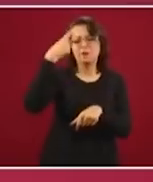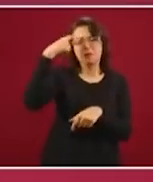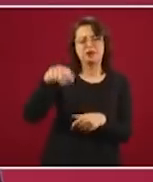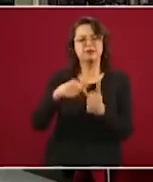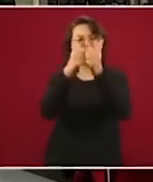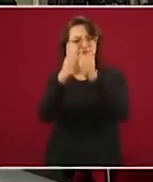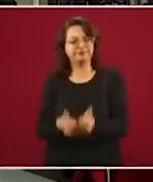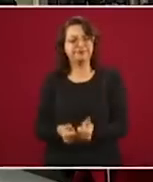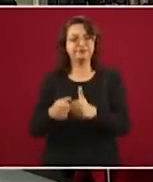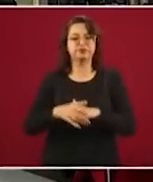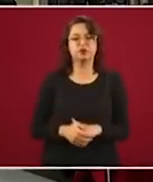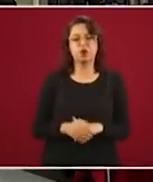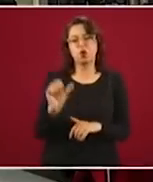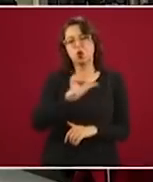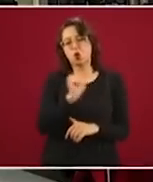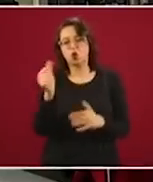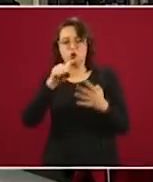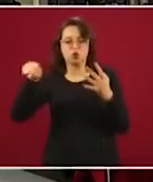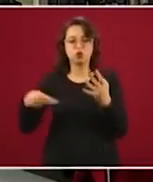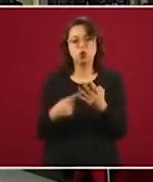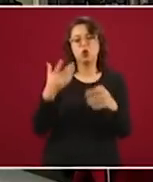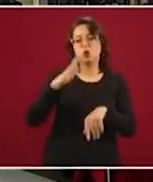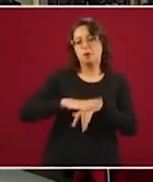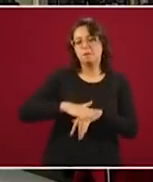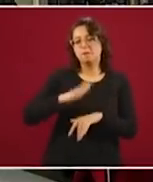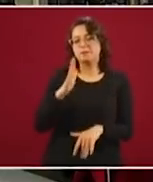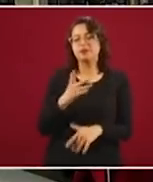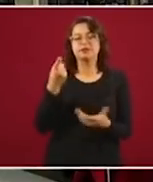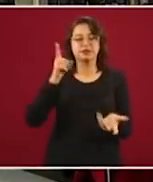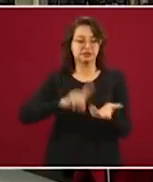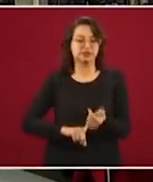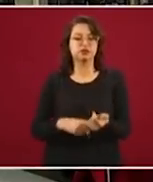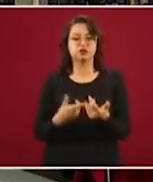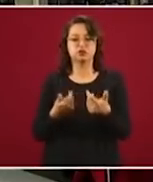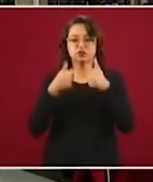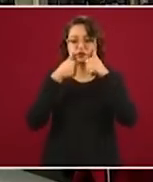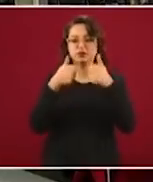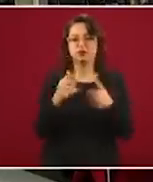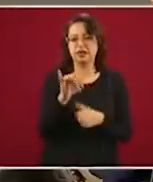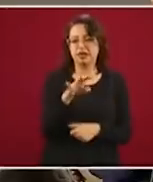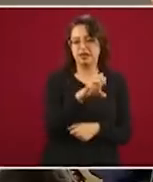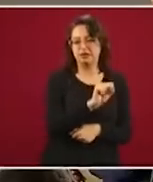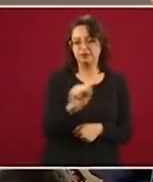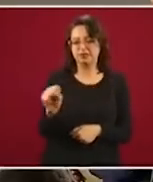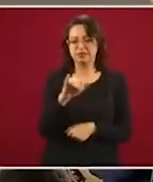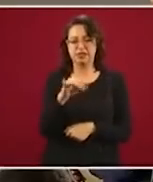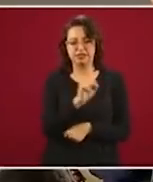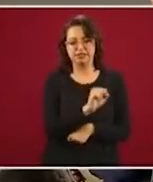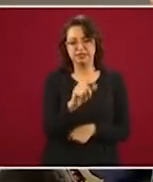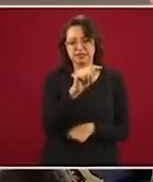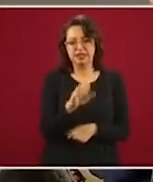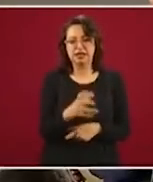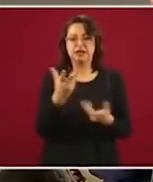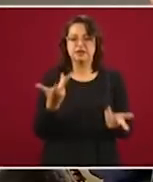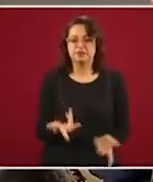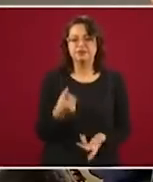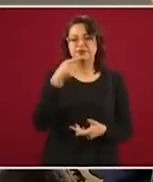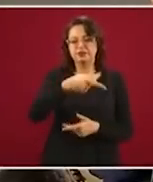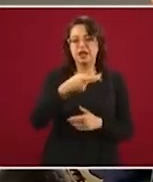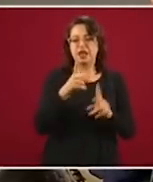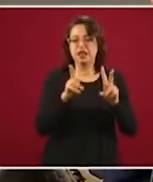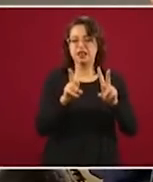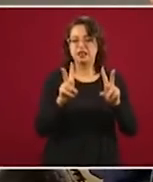Y un elemento más que hemos estado trabajando en el sector salud, sí tenemos que ver cómo se recupera este